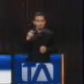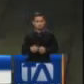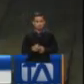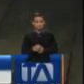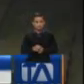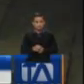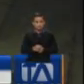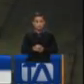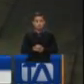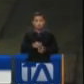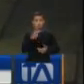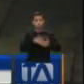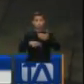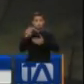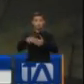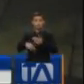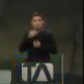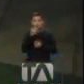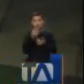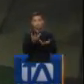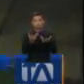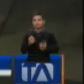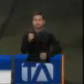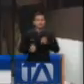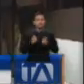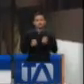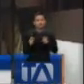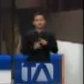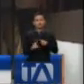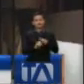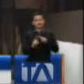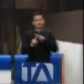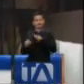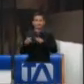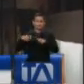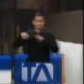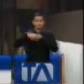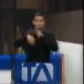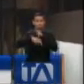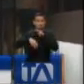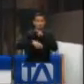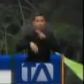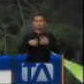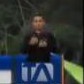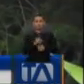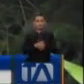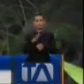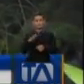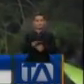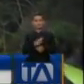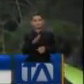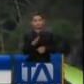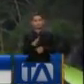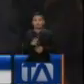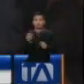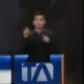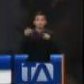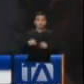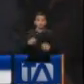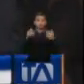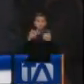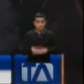ahí vi a los hijos, lo que puedo decir es que salieron corriendo un poco por las gradas hacia abajo, desesperados y todo. De ahí abajo traté